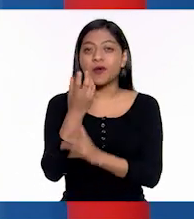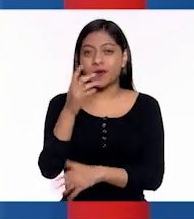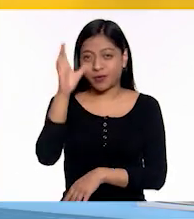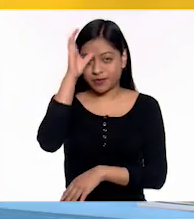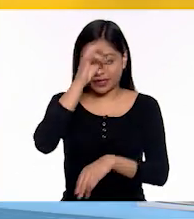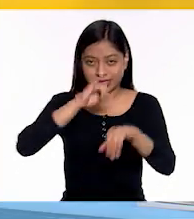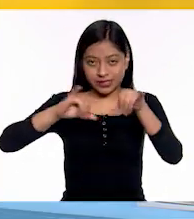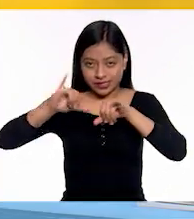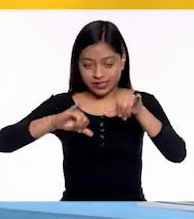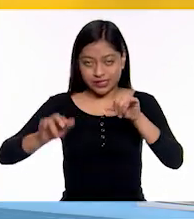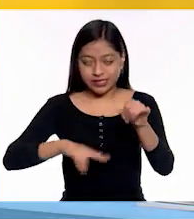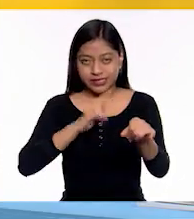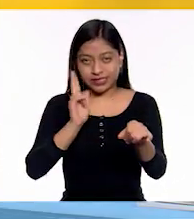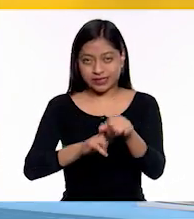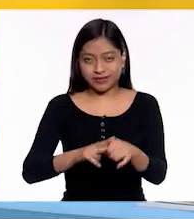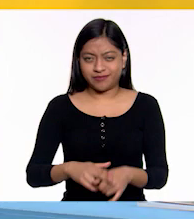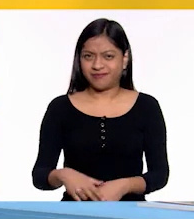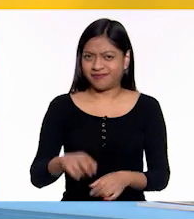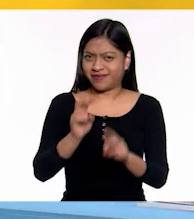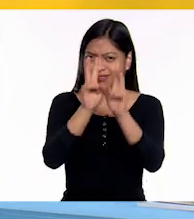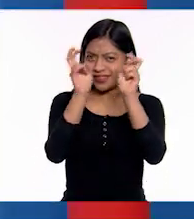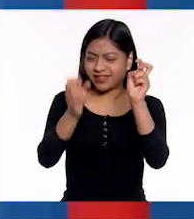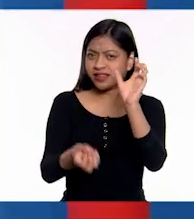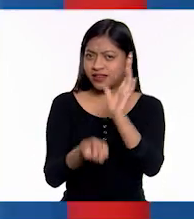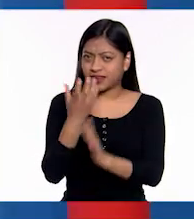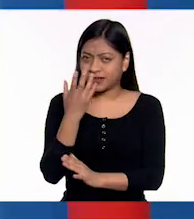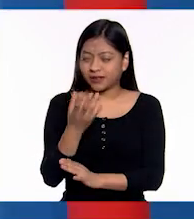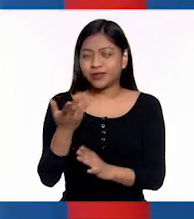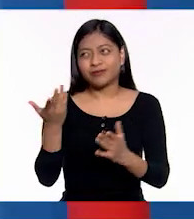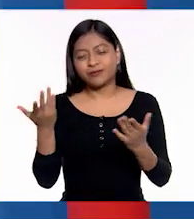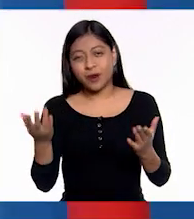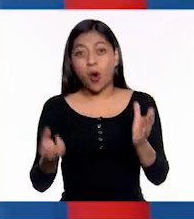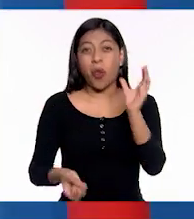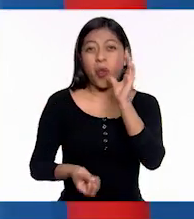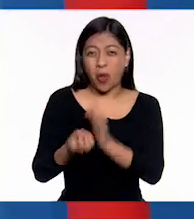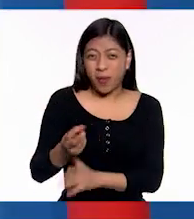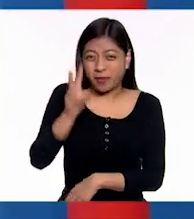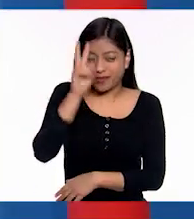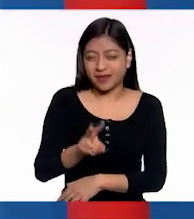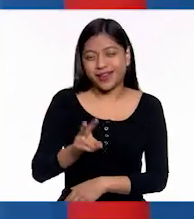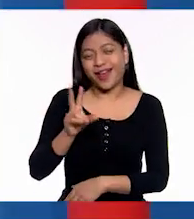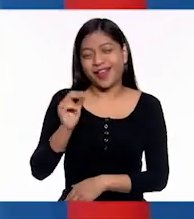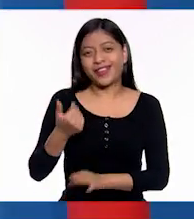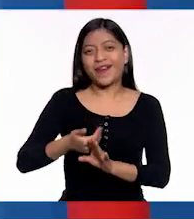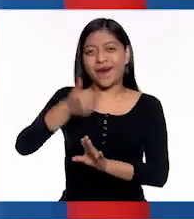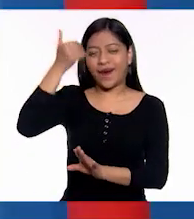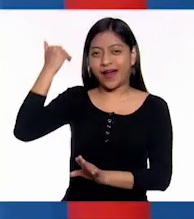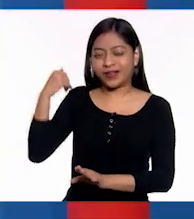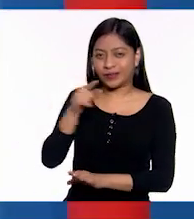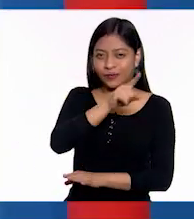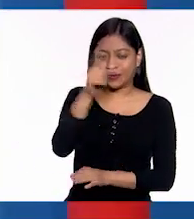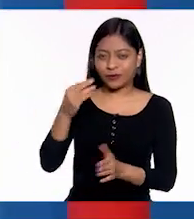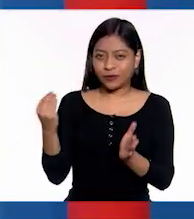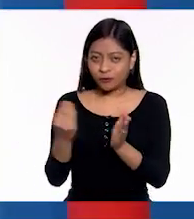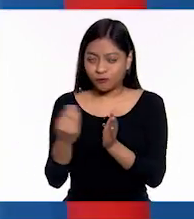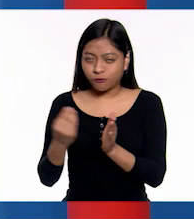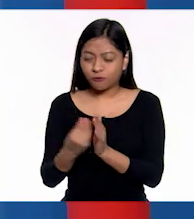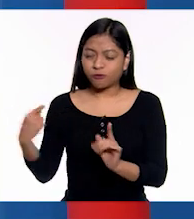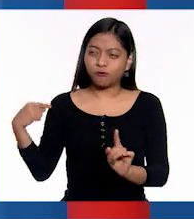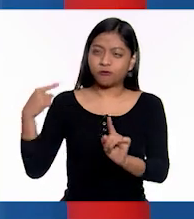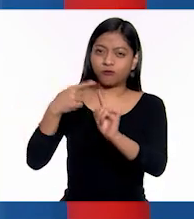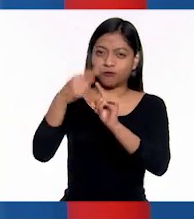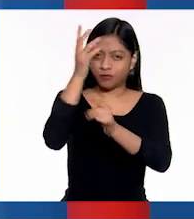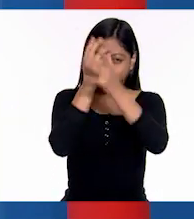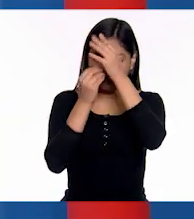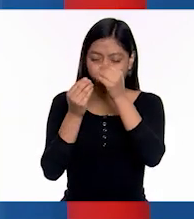Naturales. ¿Es un tema nuevo, maestra? Bueno, no es nuevo, ya que tiene relación con varias clases anteriores y se refiere